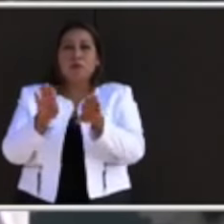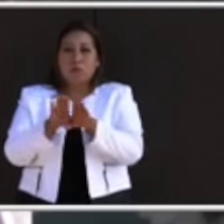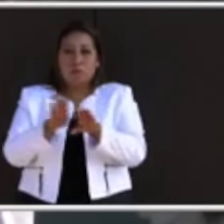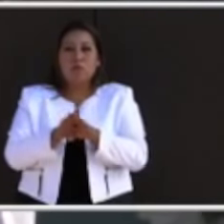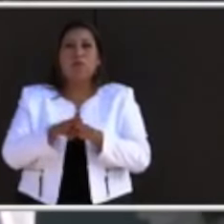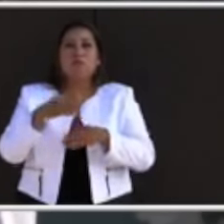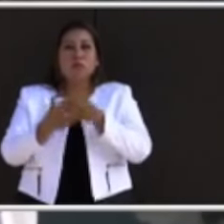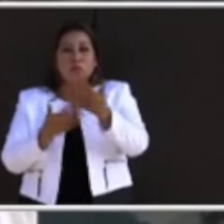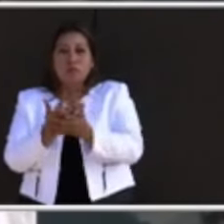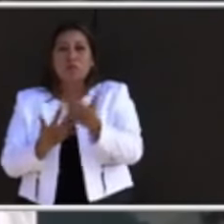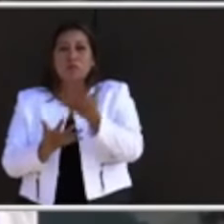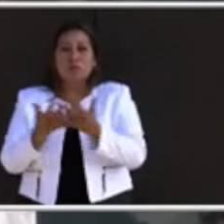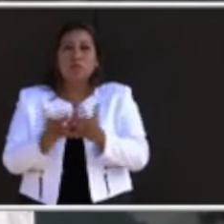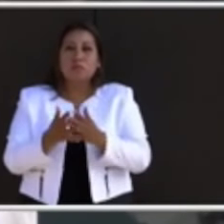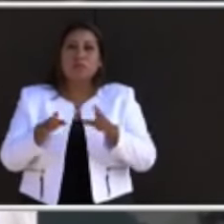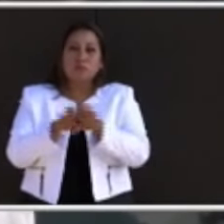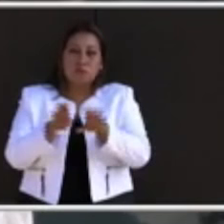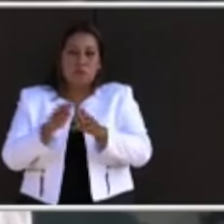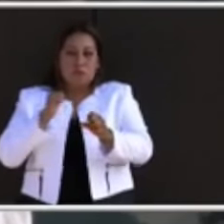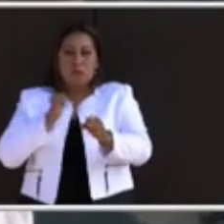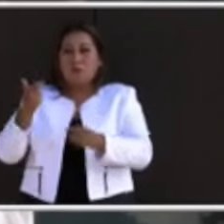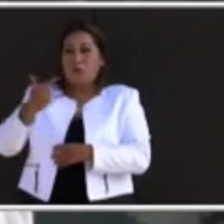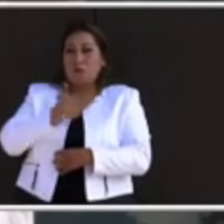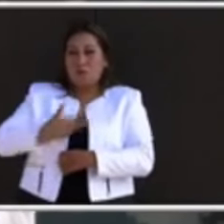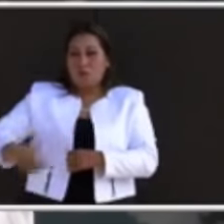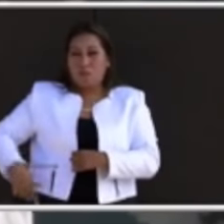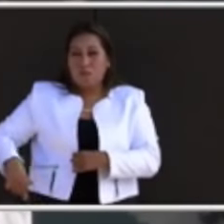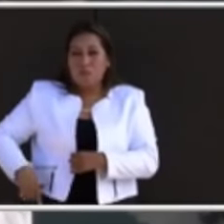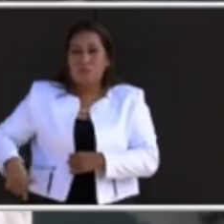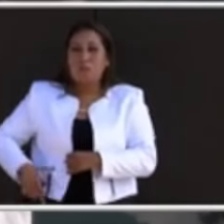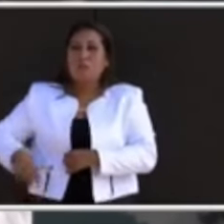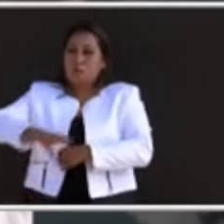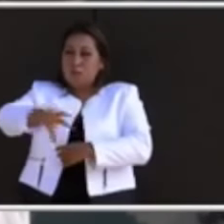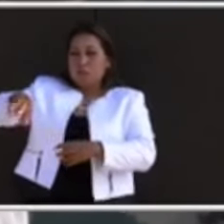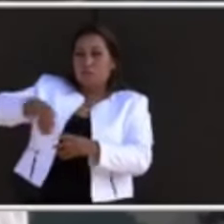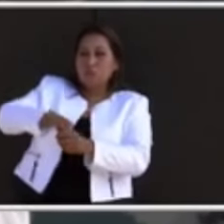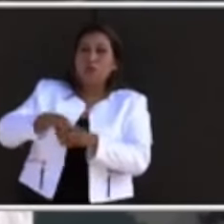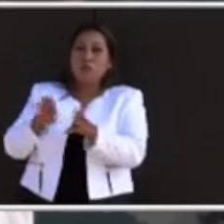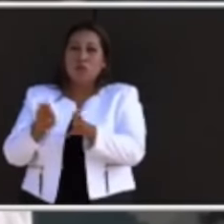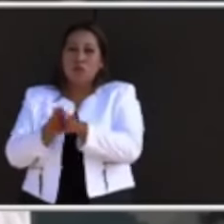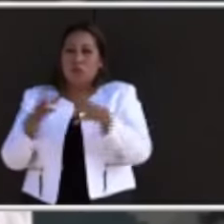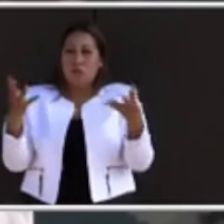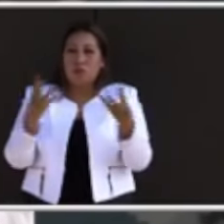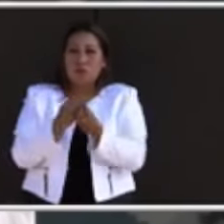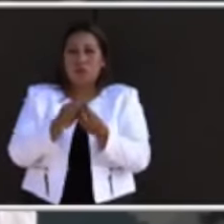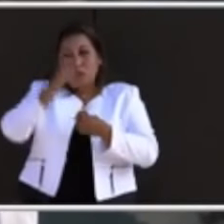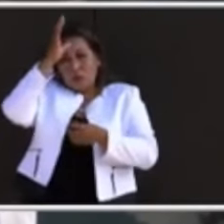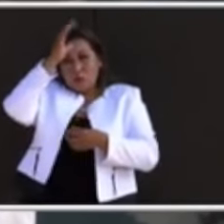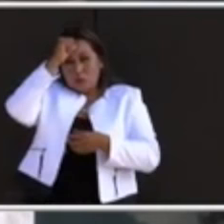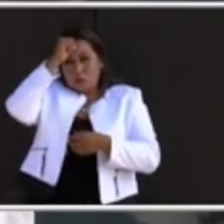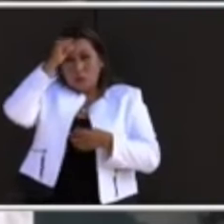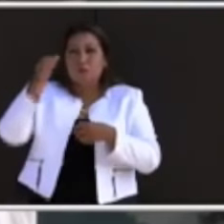información a la Procuraduría General de la República y, de común acuerdo, trabajamos hasta lograr este